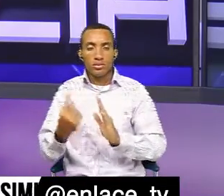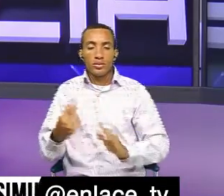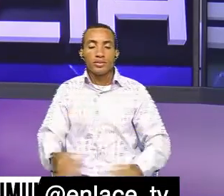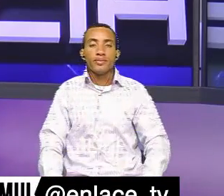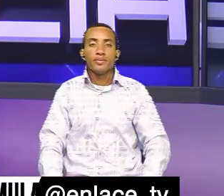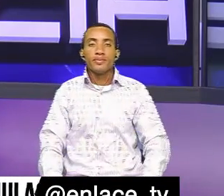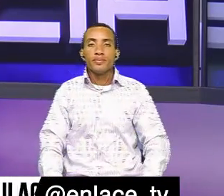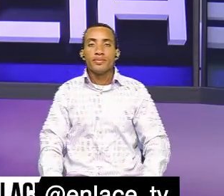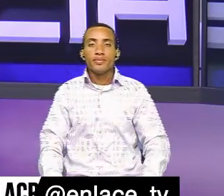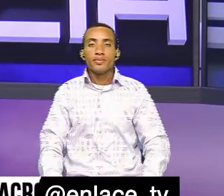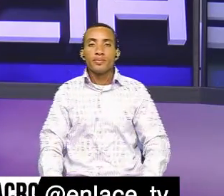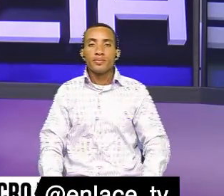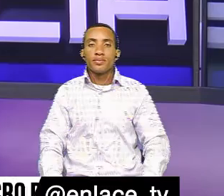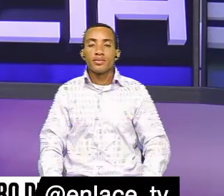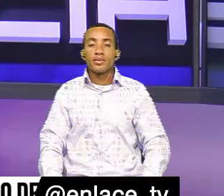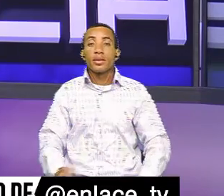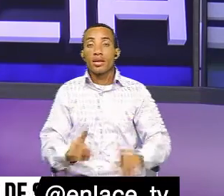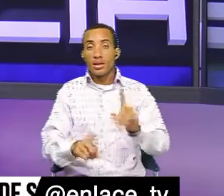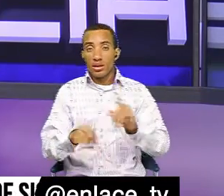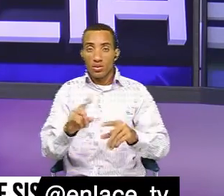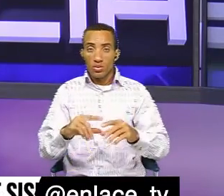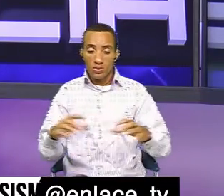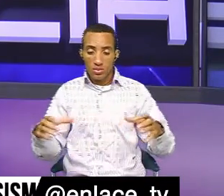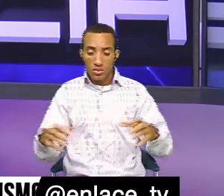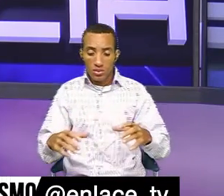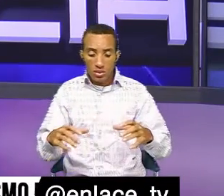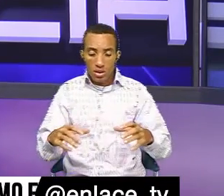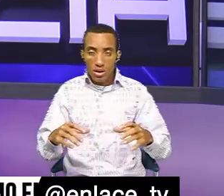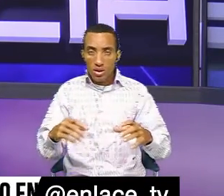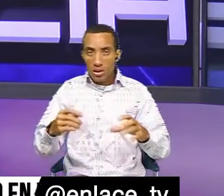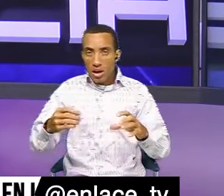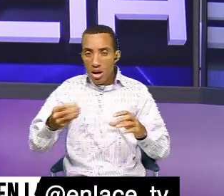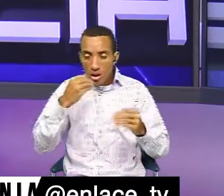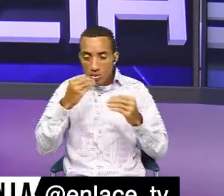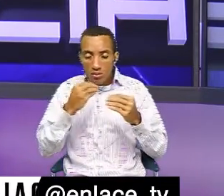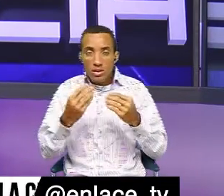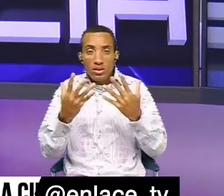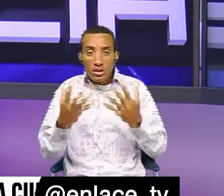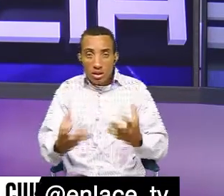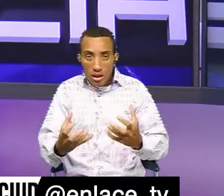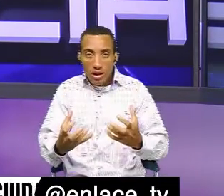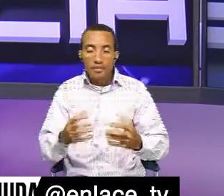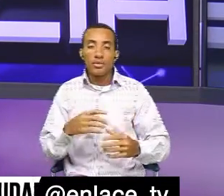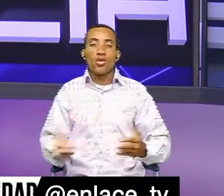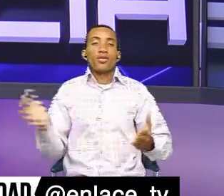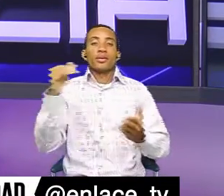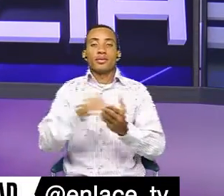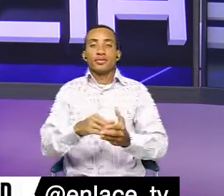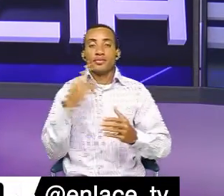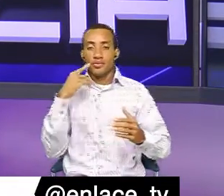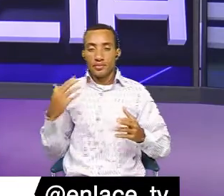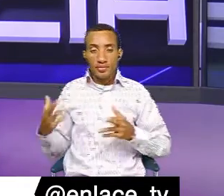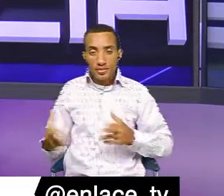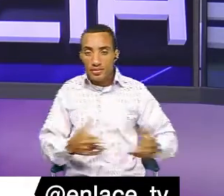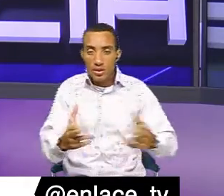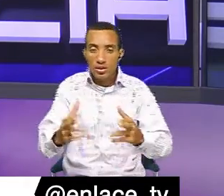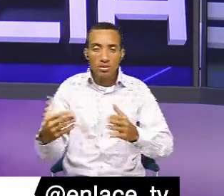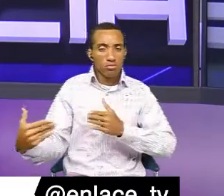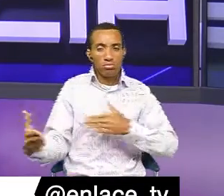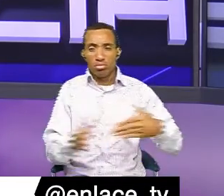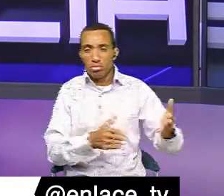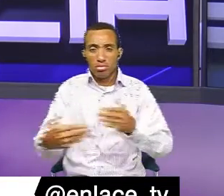Y atención a quienes disfrutan de un buen plato, porque de nuevo se registra fuga de pescado en el río Magdalena. Pescadores y compradores en el sector del muelle mueven